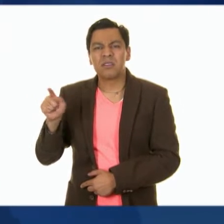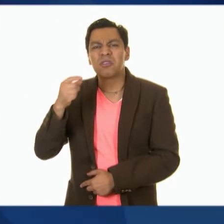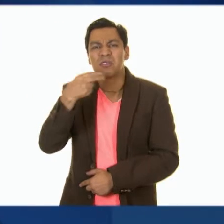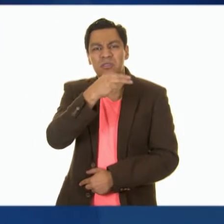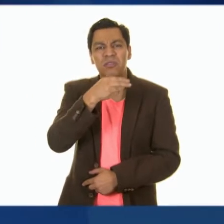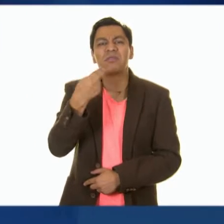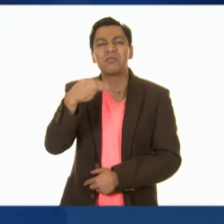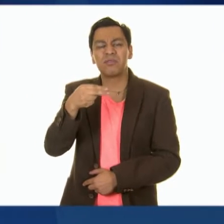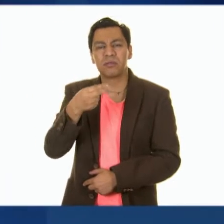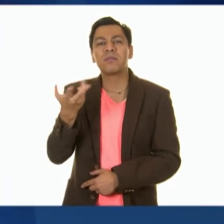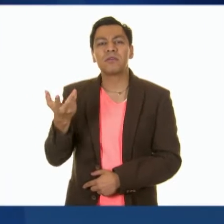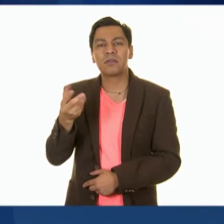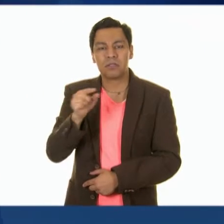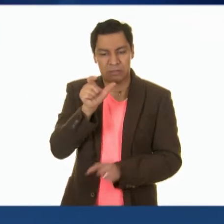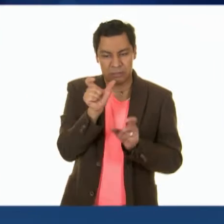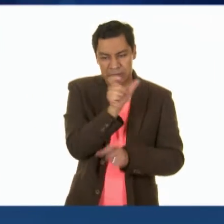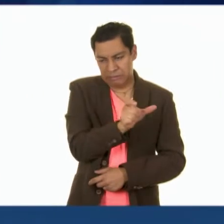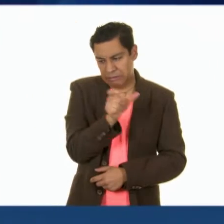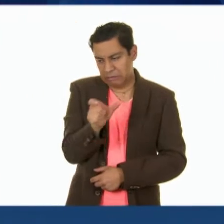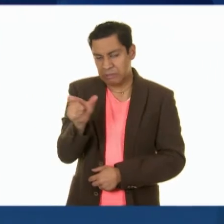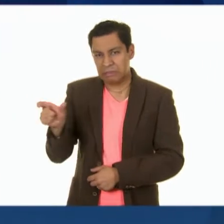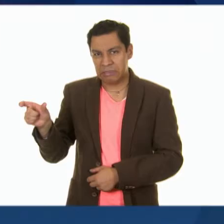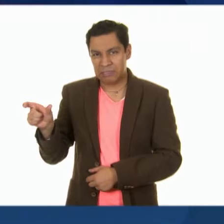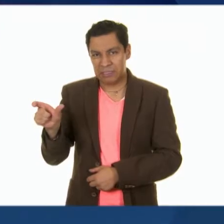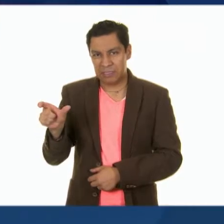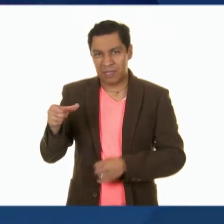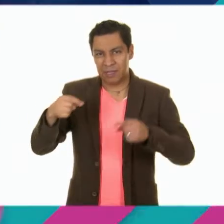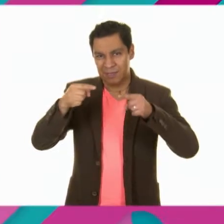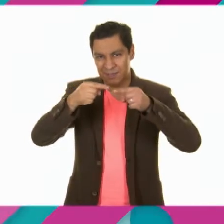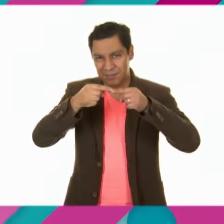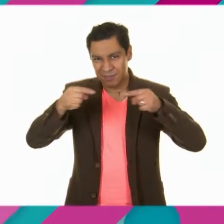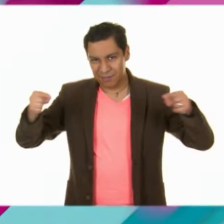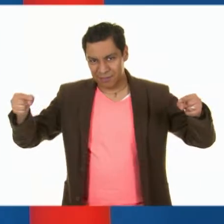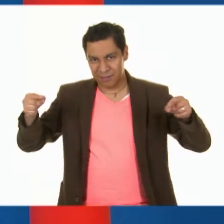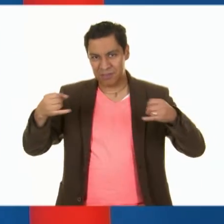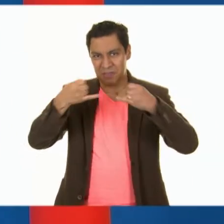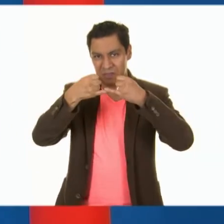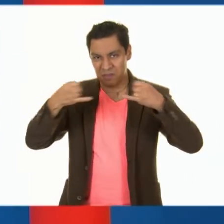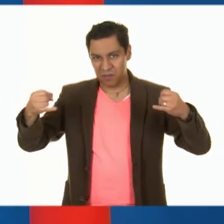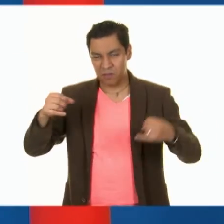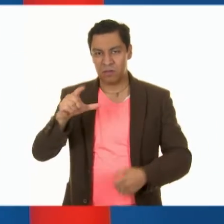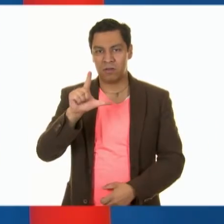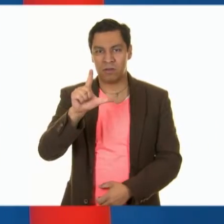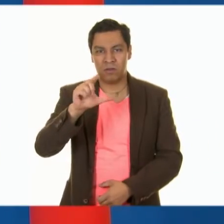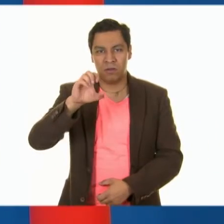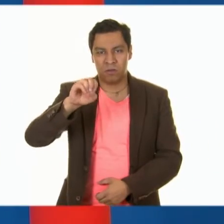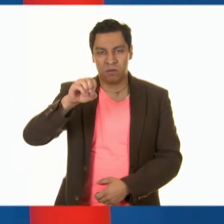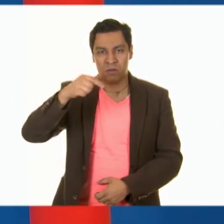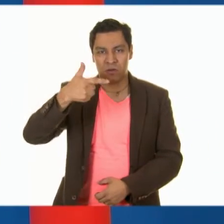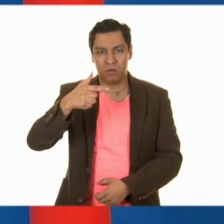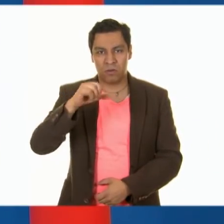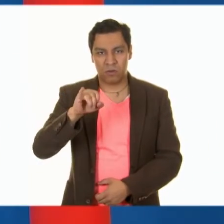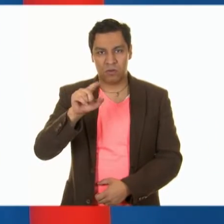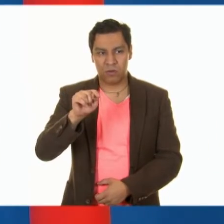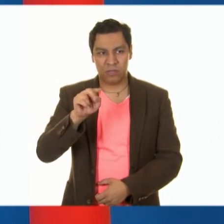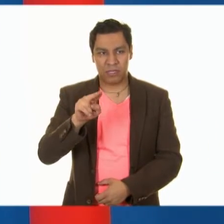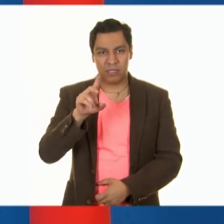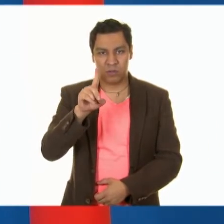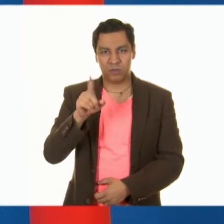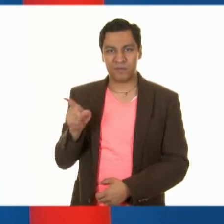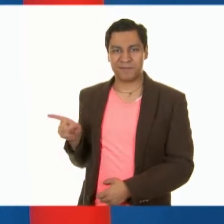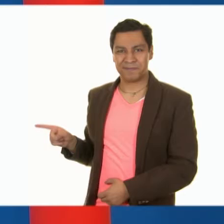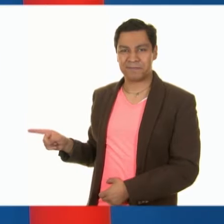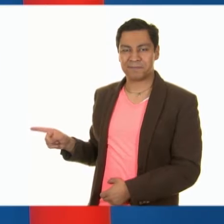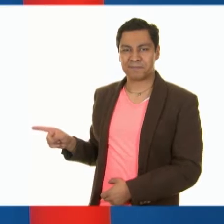recibe? Longitud de onda. Exactamente. Cuanto menor sea la longitud de onda, es mayor la energía.